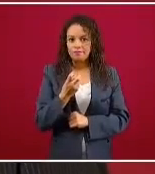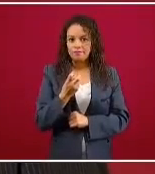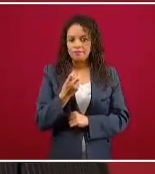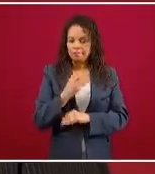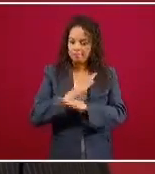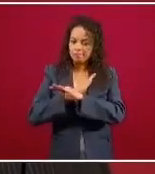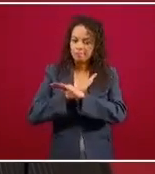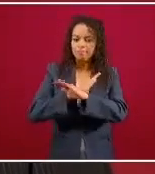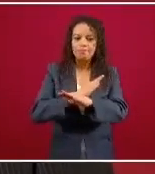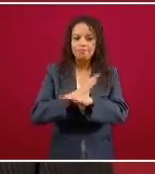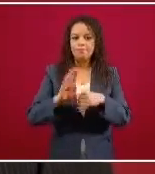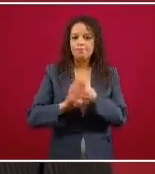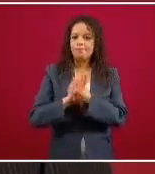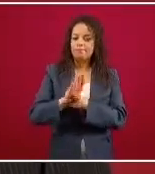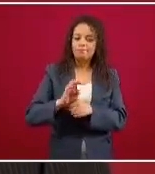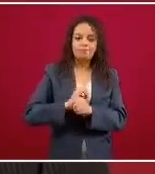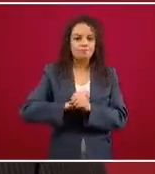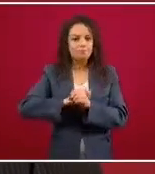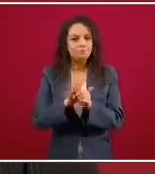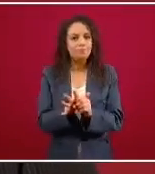el coronavirus